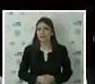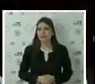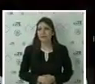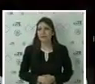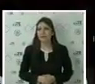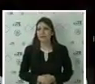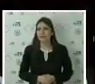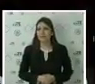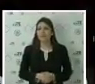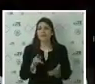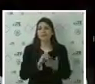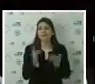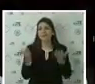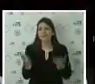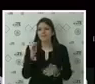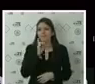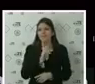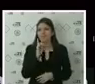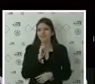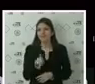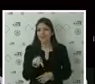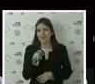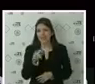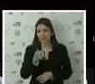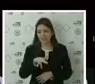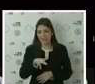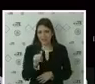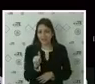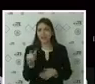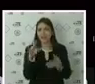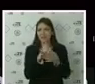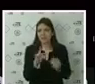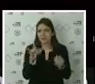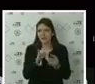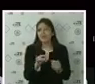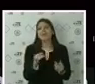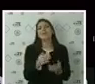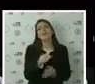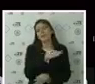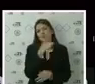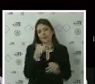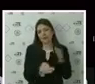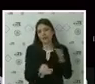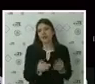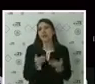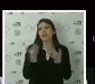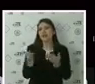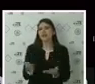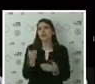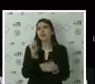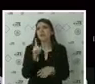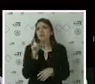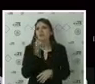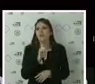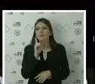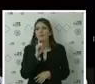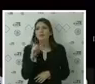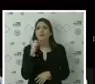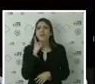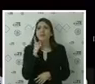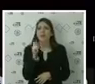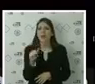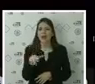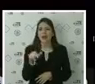Muchas gracias, maestra Karina, por sus reflexiones. Finalmente, cedería el uso de la voz para sus reflexiones finales a la diputada Ana